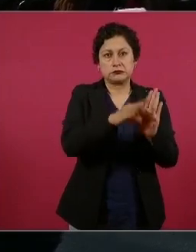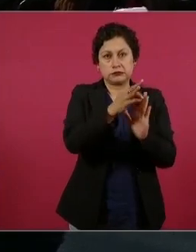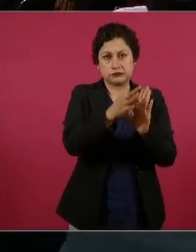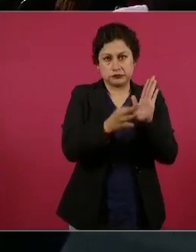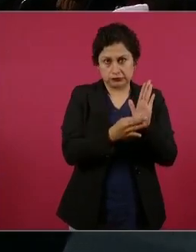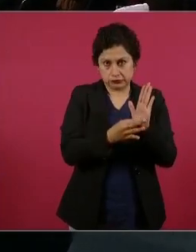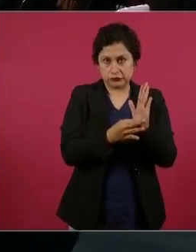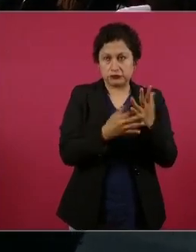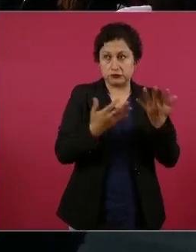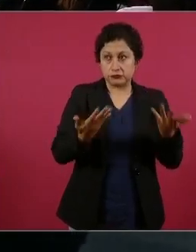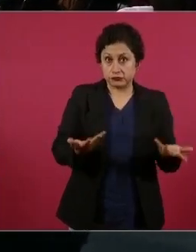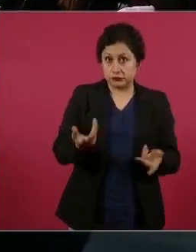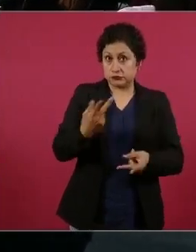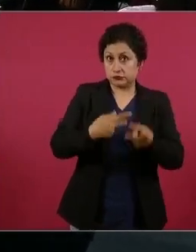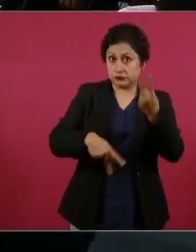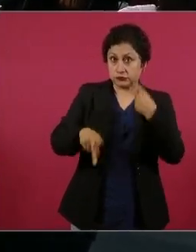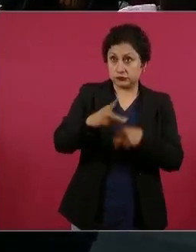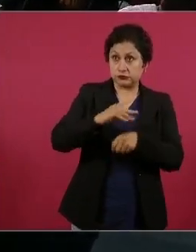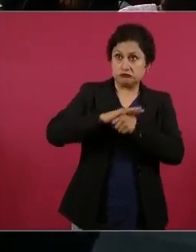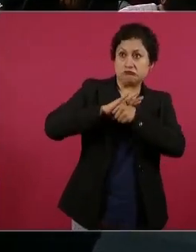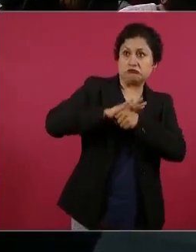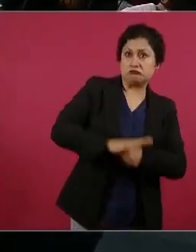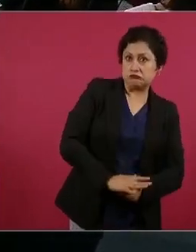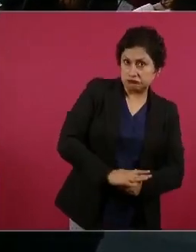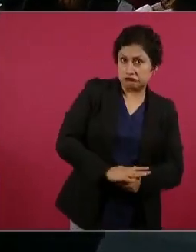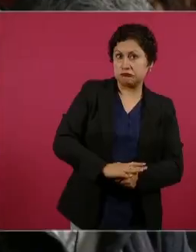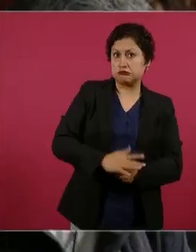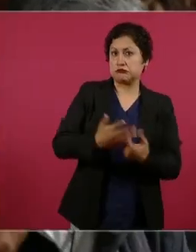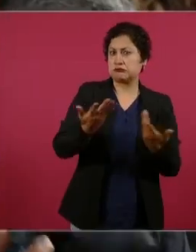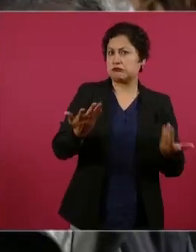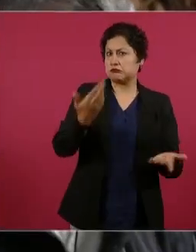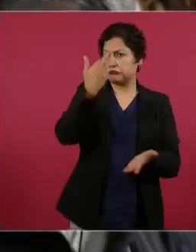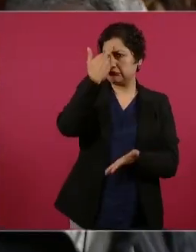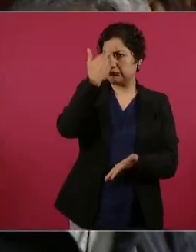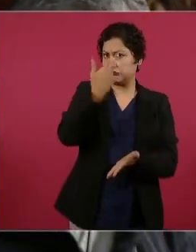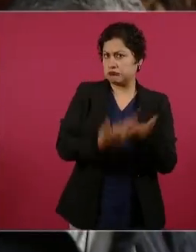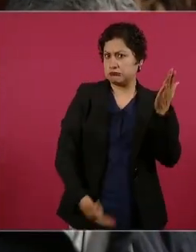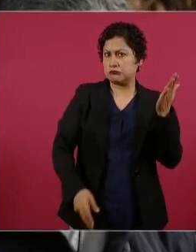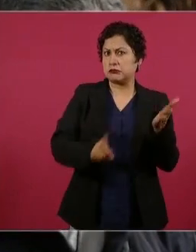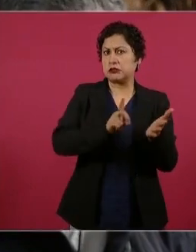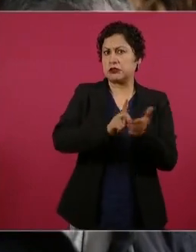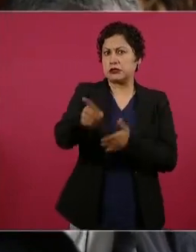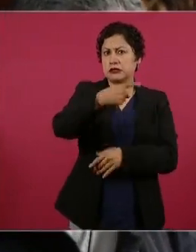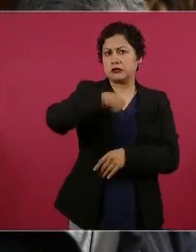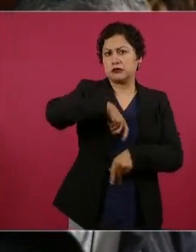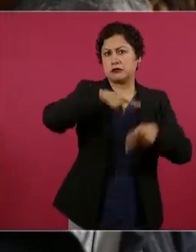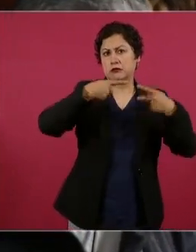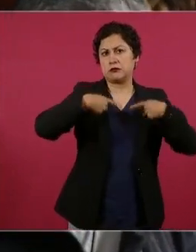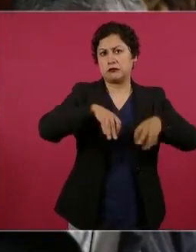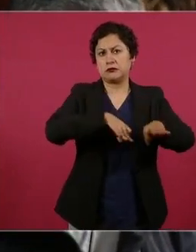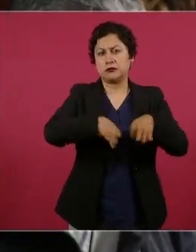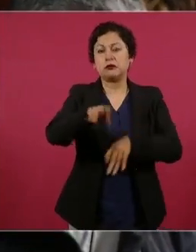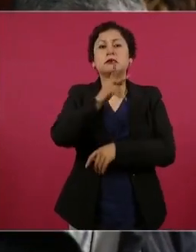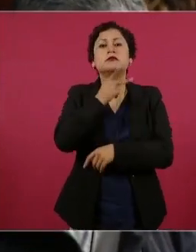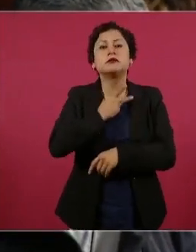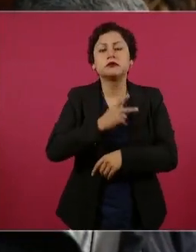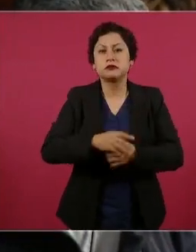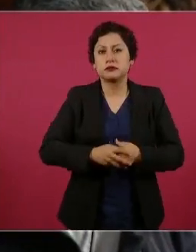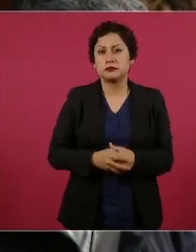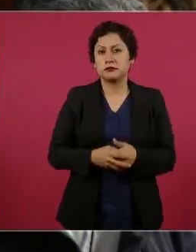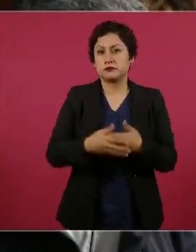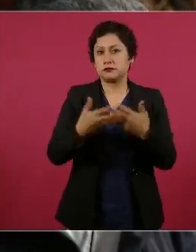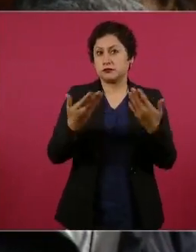la represión y la violación a los derechos de los petroleros. Ahora no solo